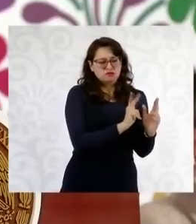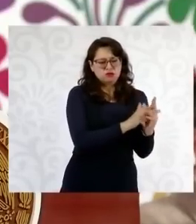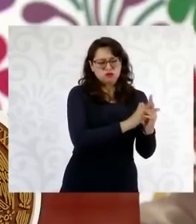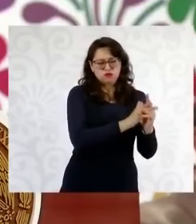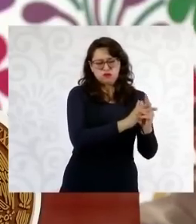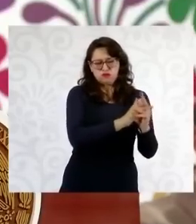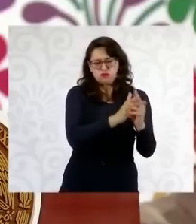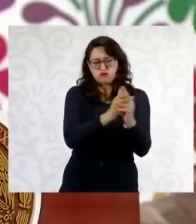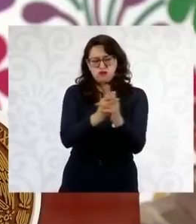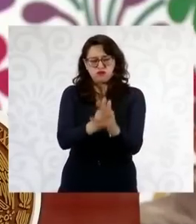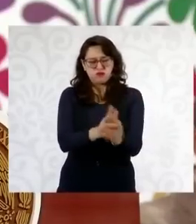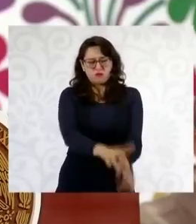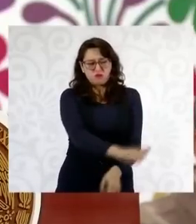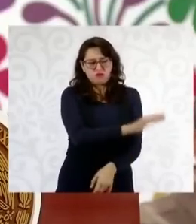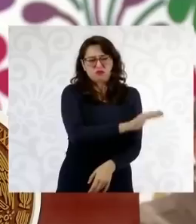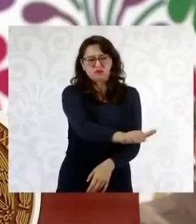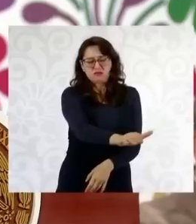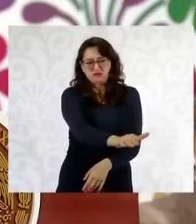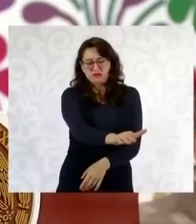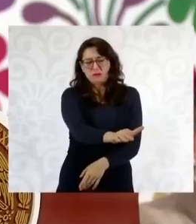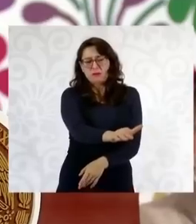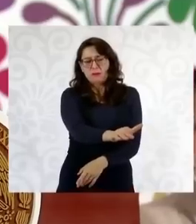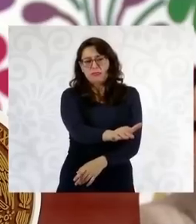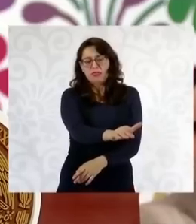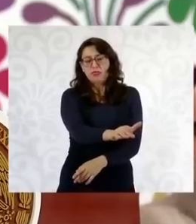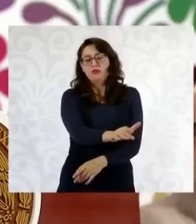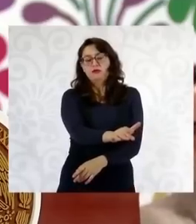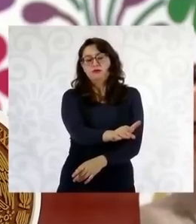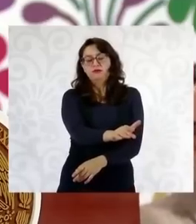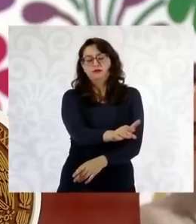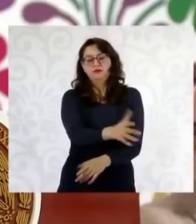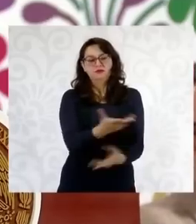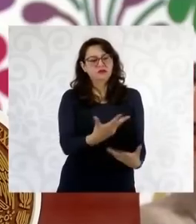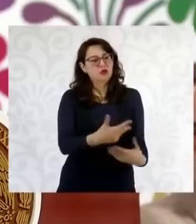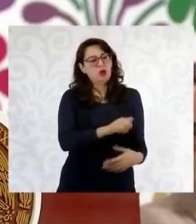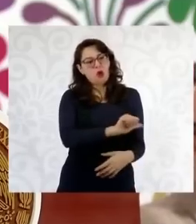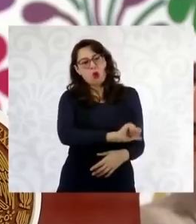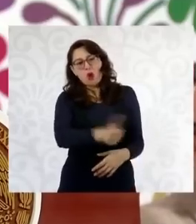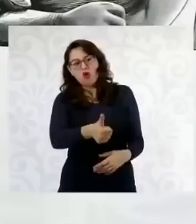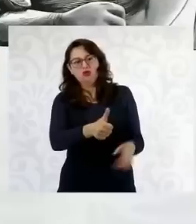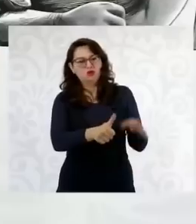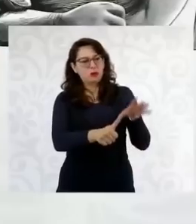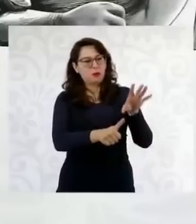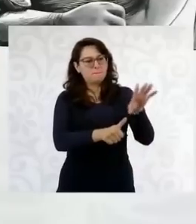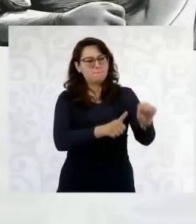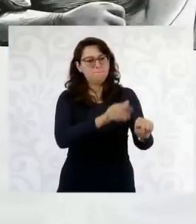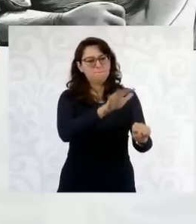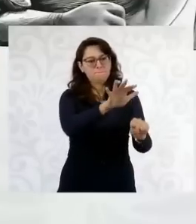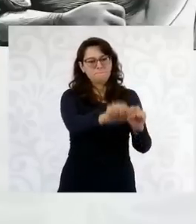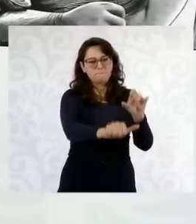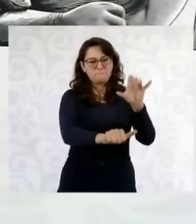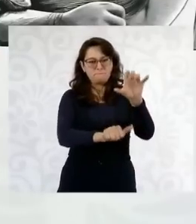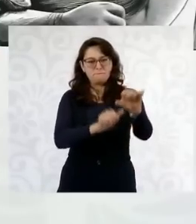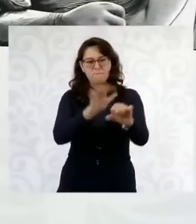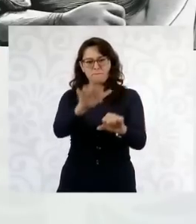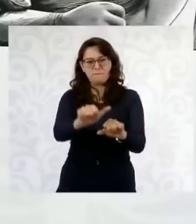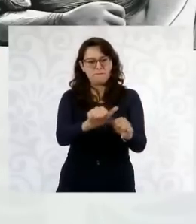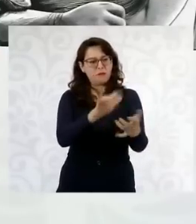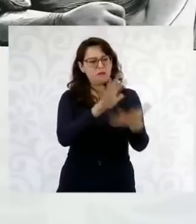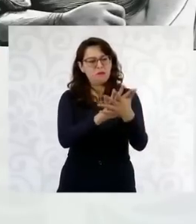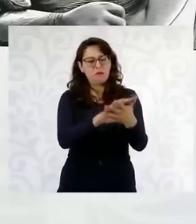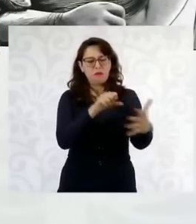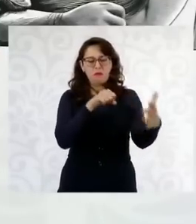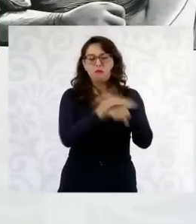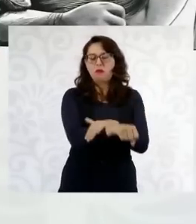importante número de trabajadores y llevó a la cárcel, a los campos